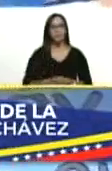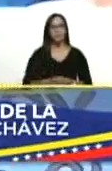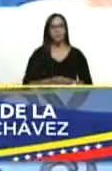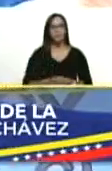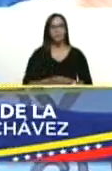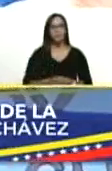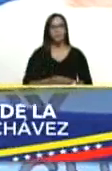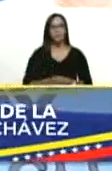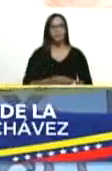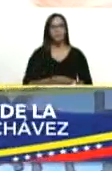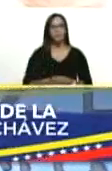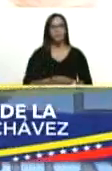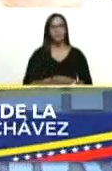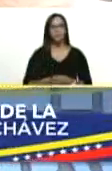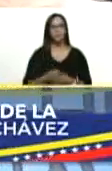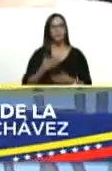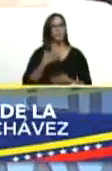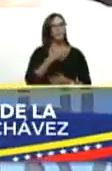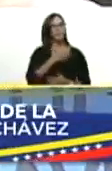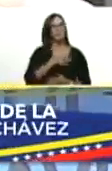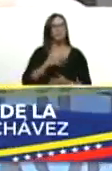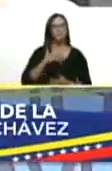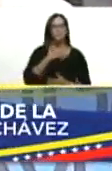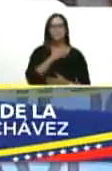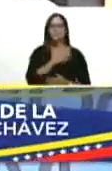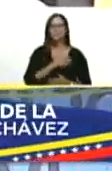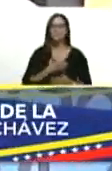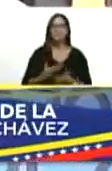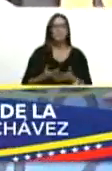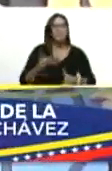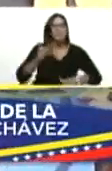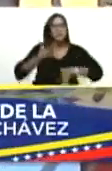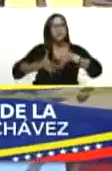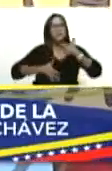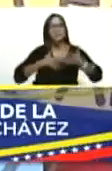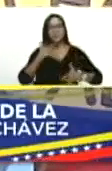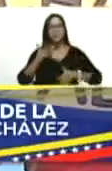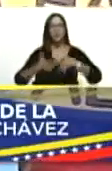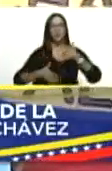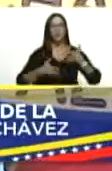de acogimiento de los sentimientos